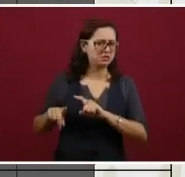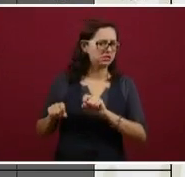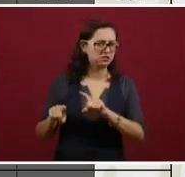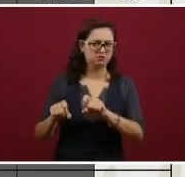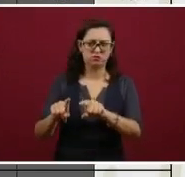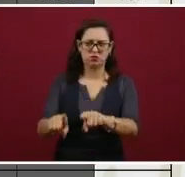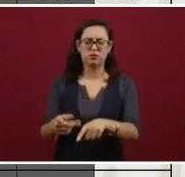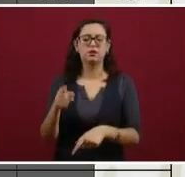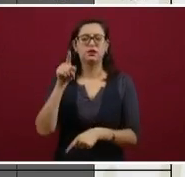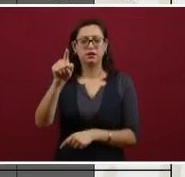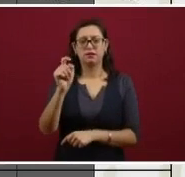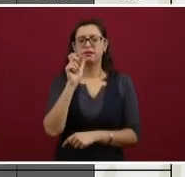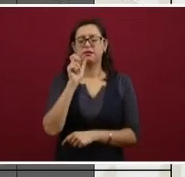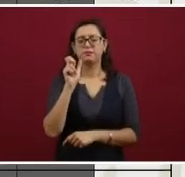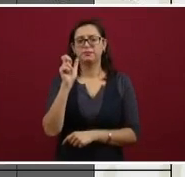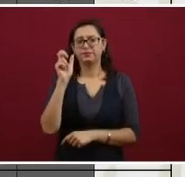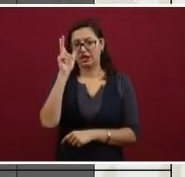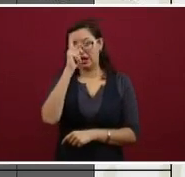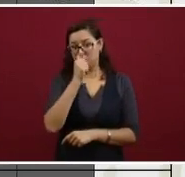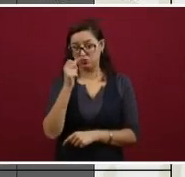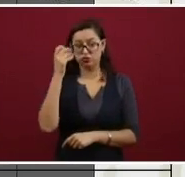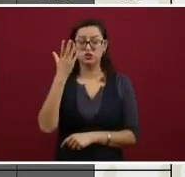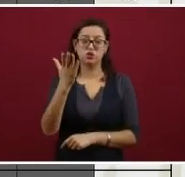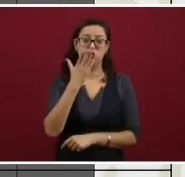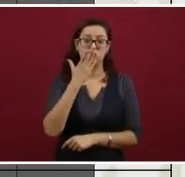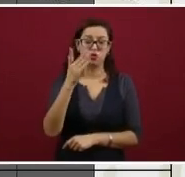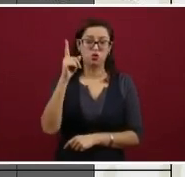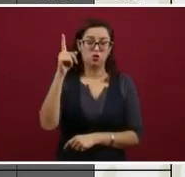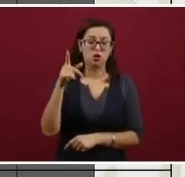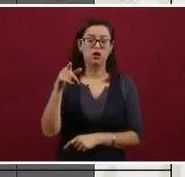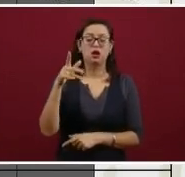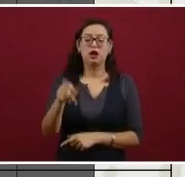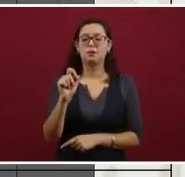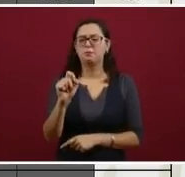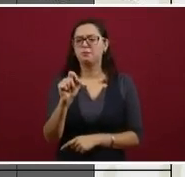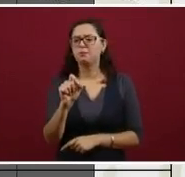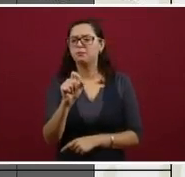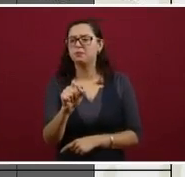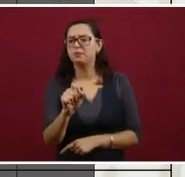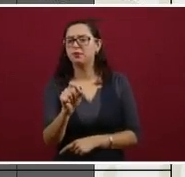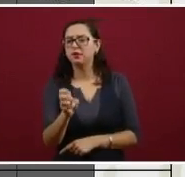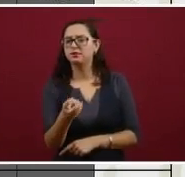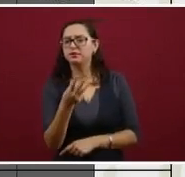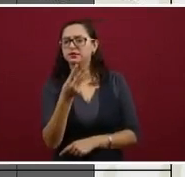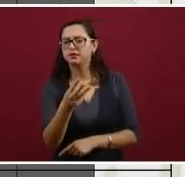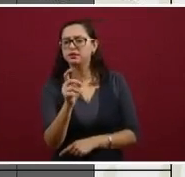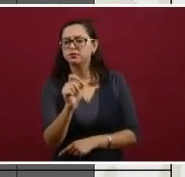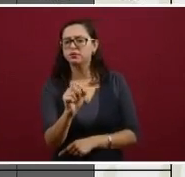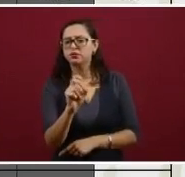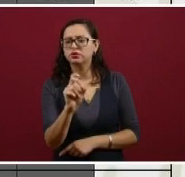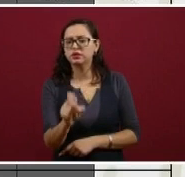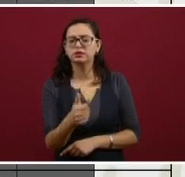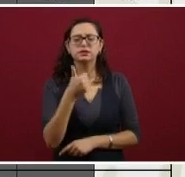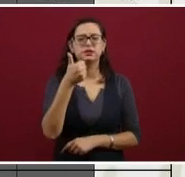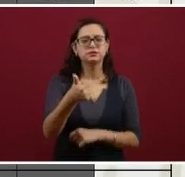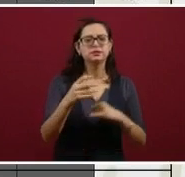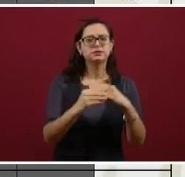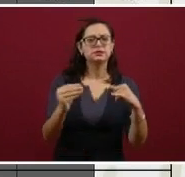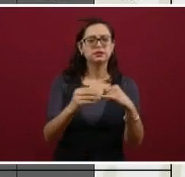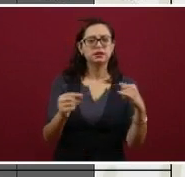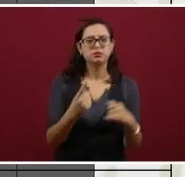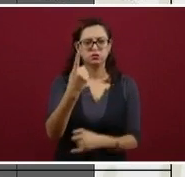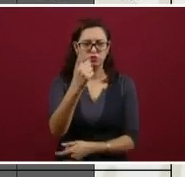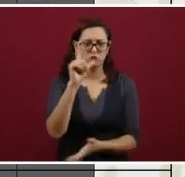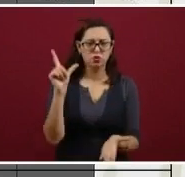pasada. En Hermosillo, Sonora, el precio más alto, a 22 pesos 36 centavos por litro, con un diferencial